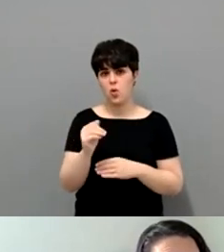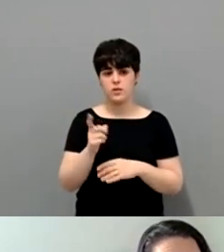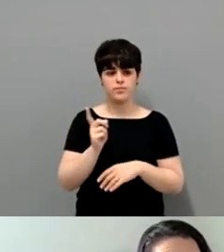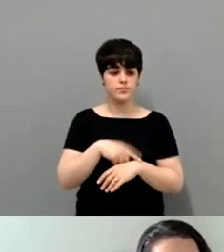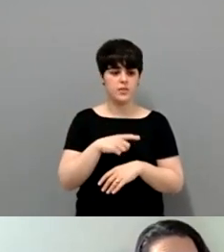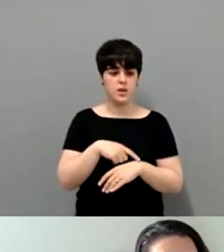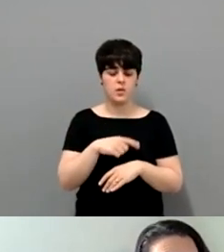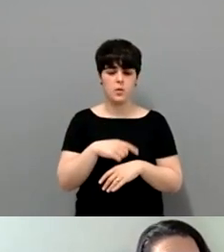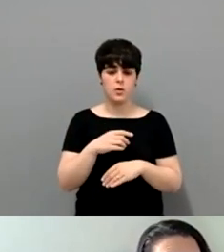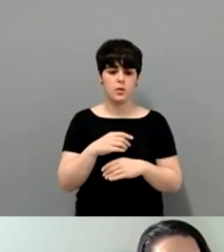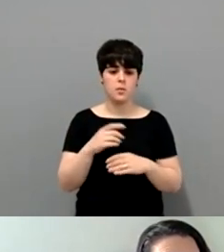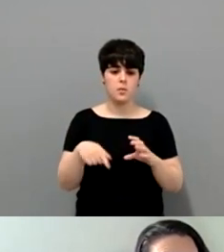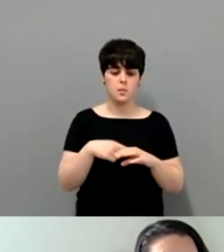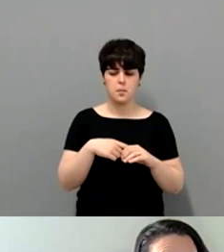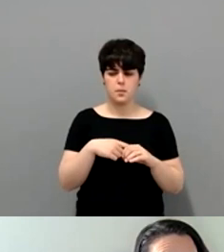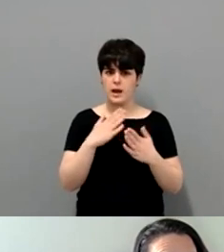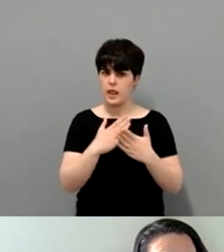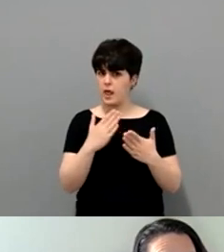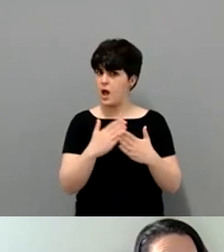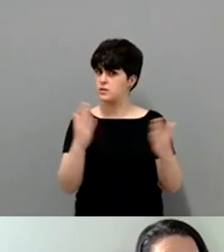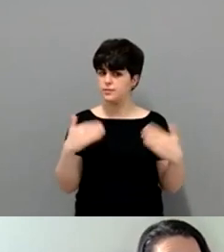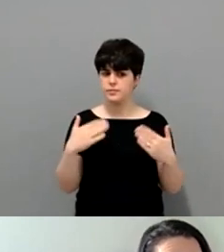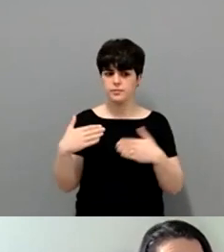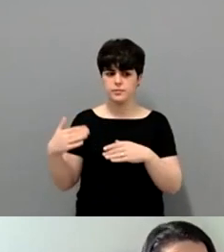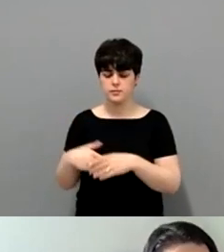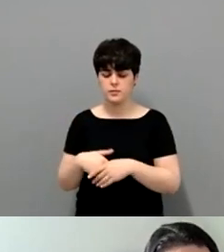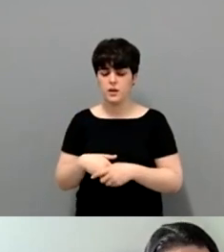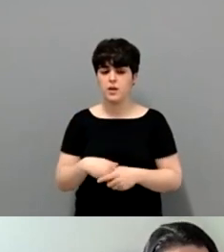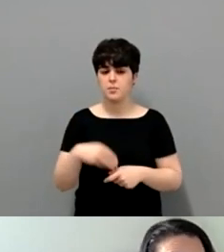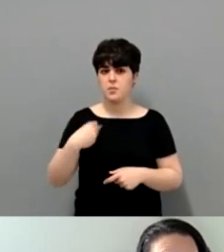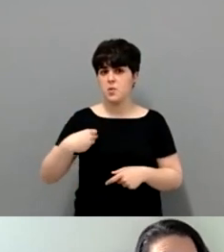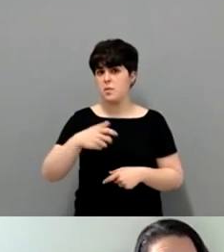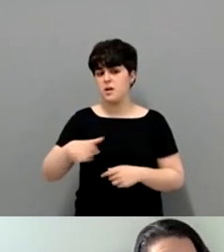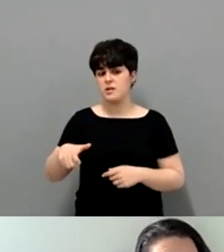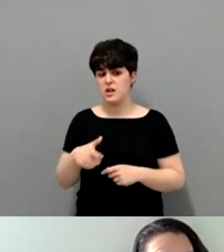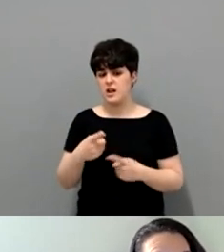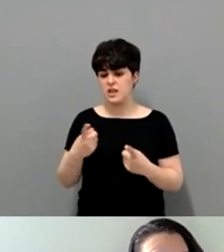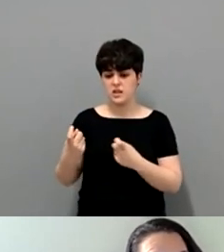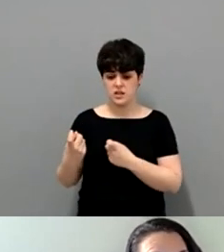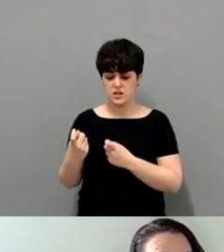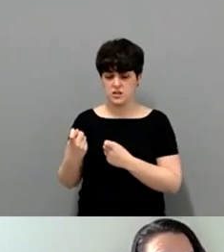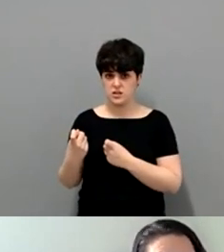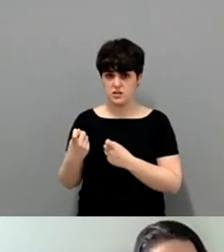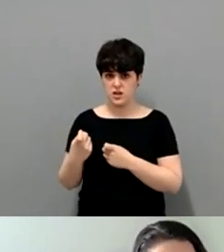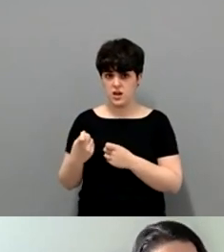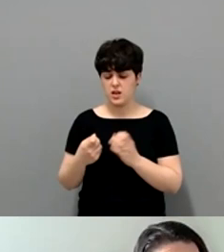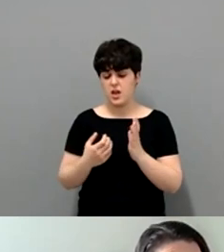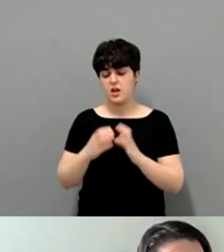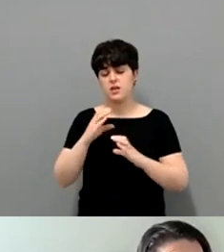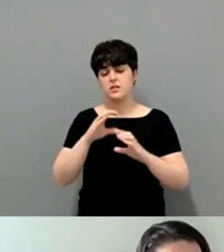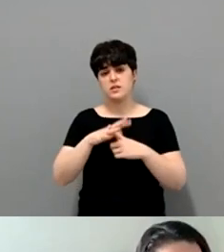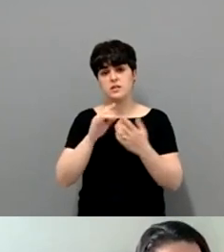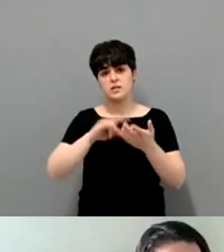las clases. Entonces, la gente que necesita un sitio de comunicación no